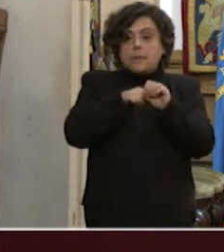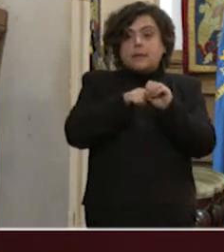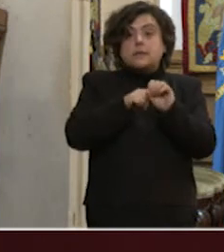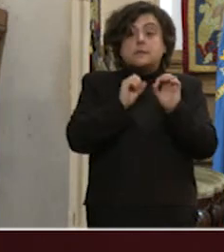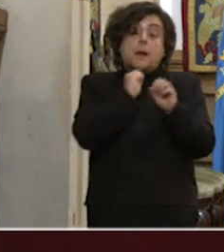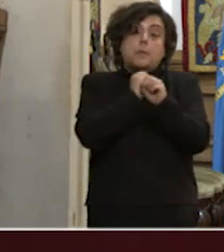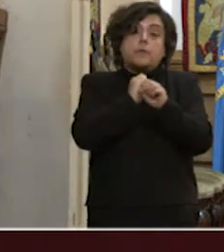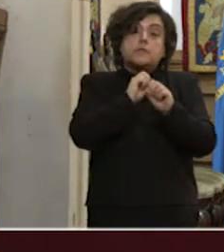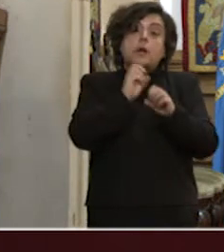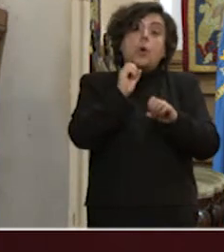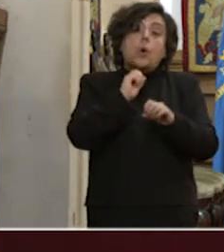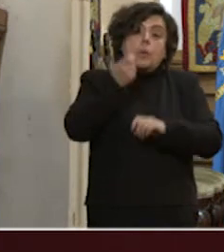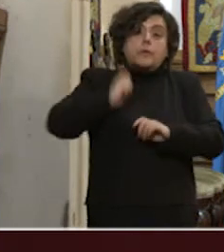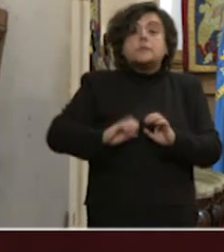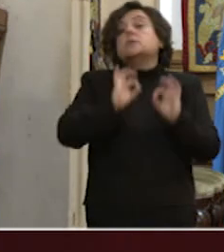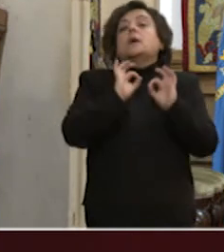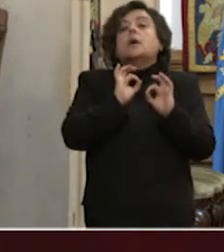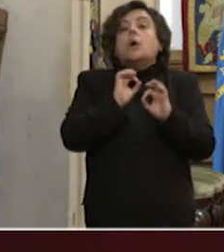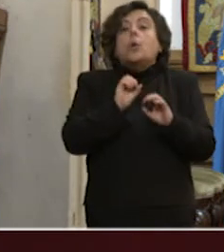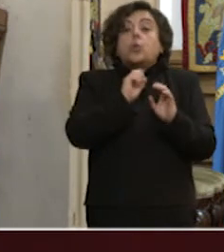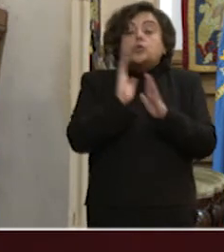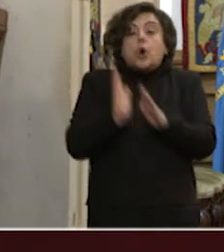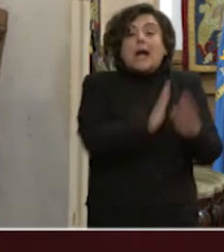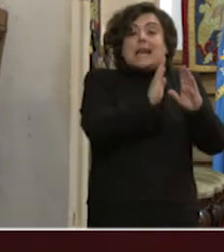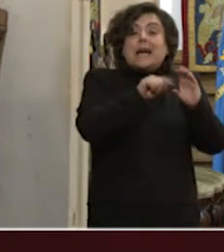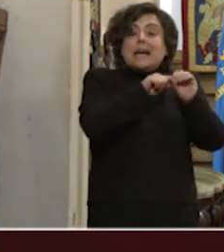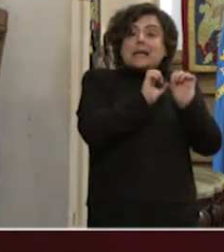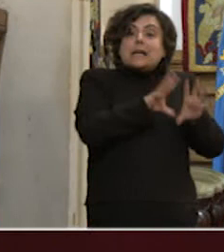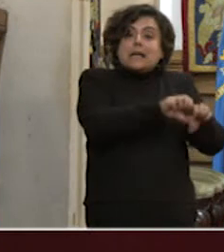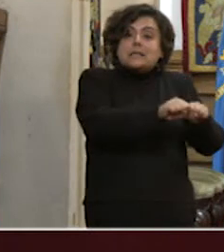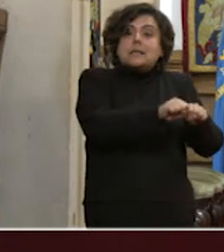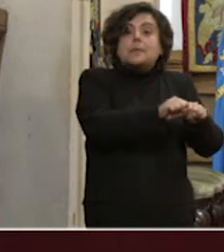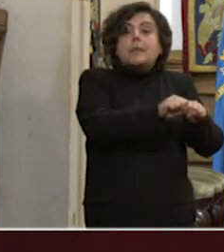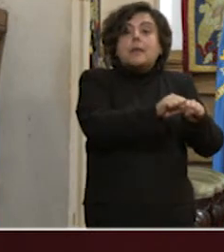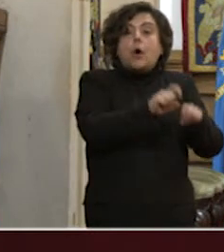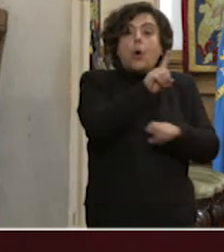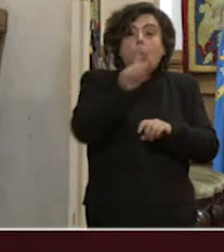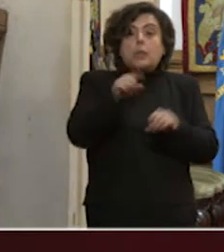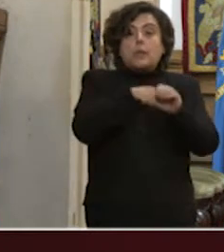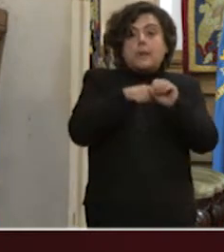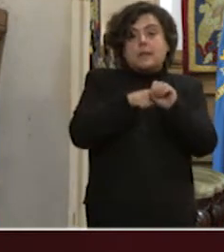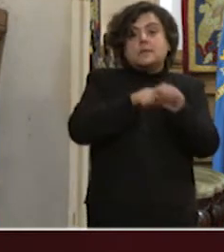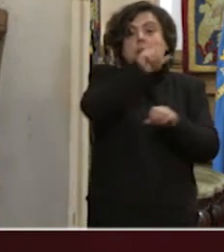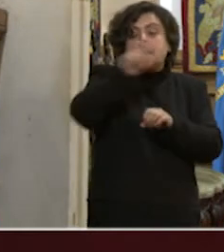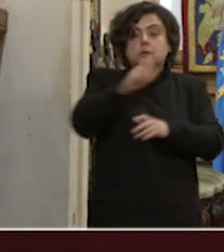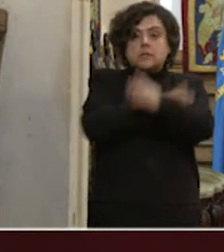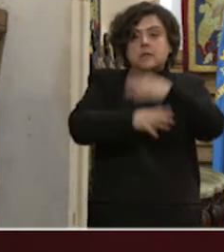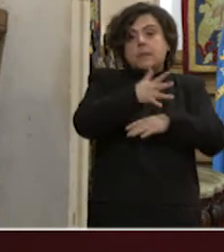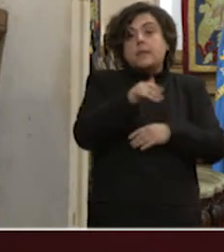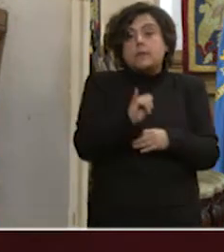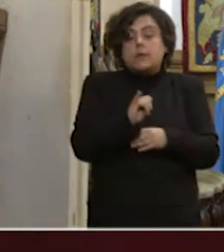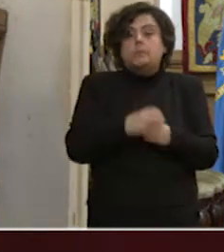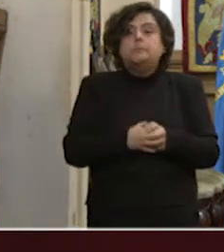Del total de la oferta de empleo público se reservan 11 plazas para personas con discapacidad. Todos